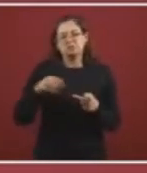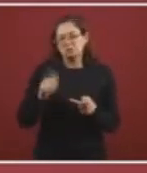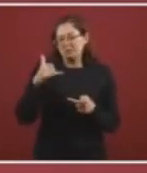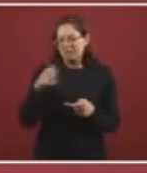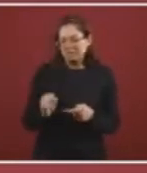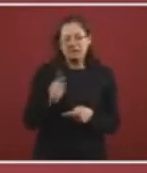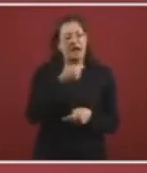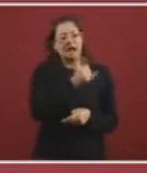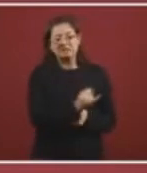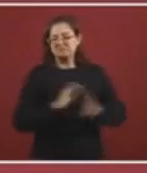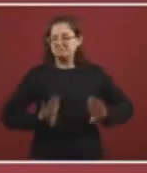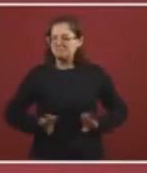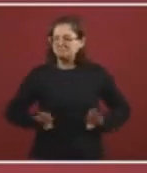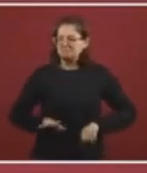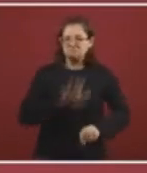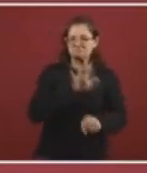ahí venían.